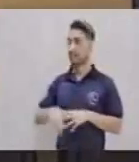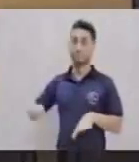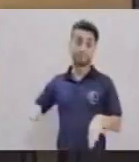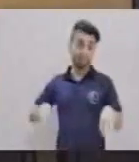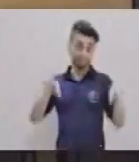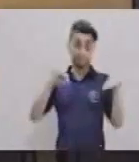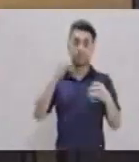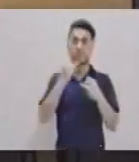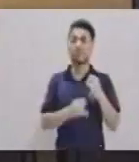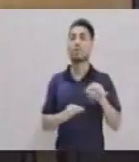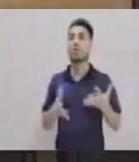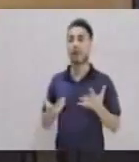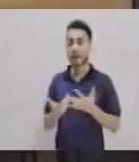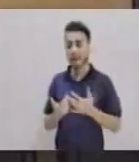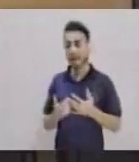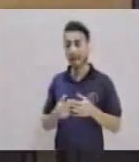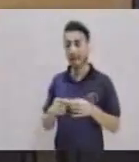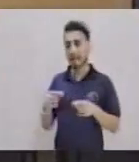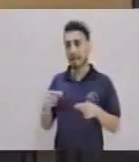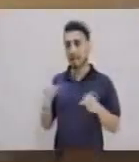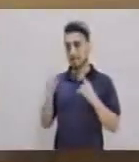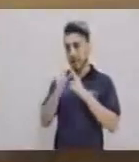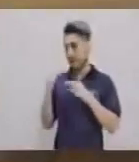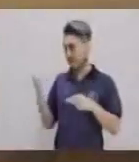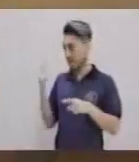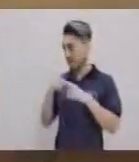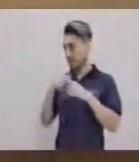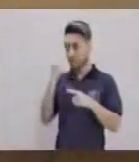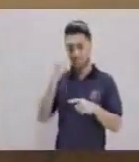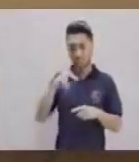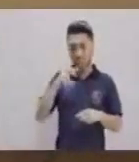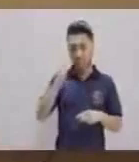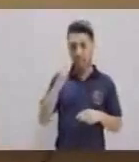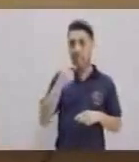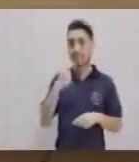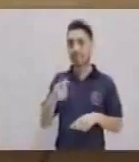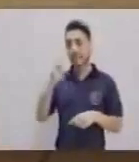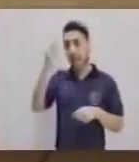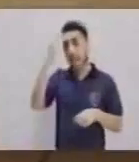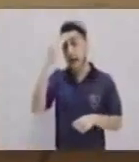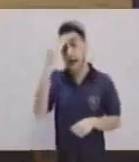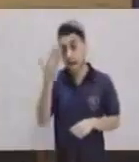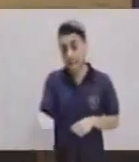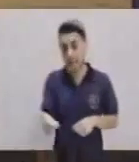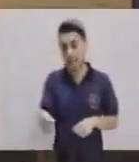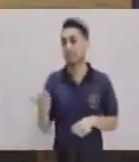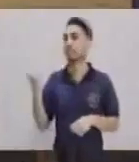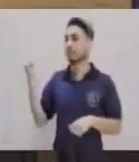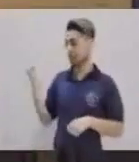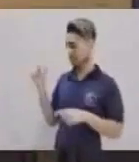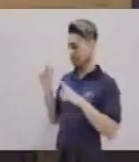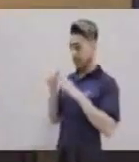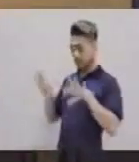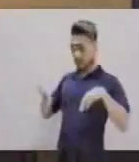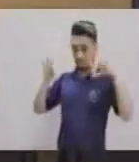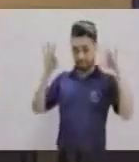Y por último tenemos Pajata. Gracias. Hay que ser agradecidos.